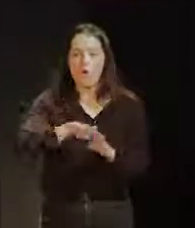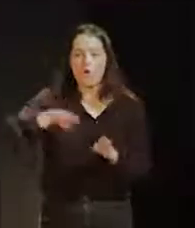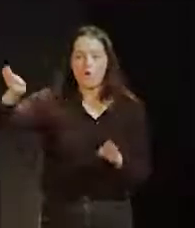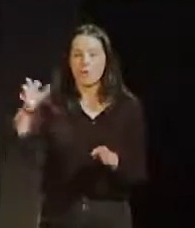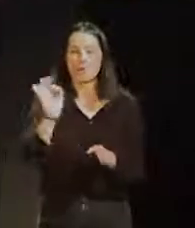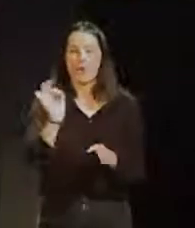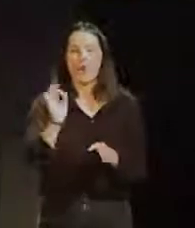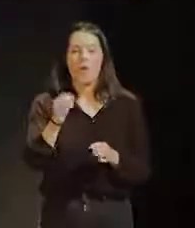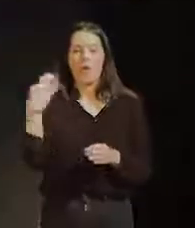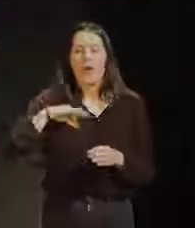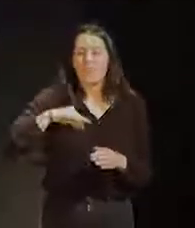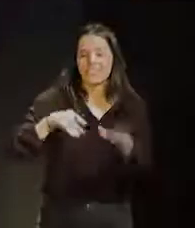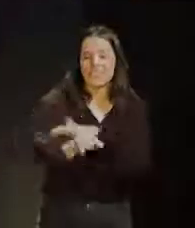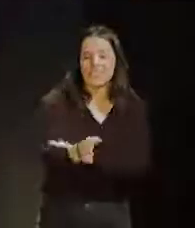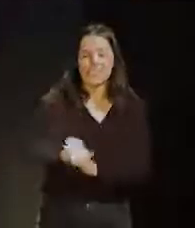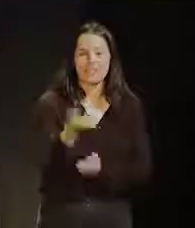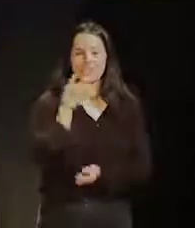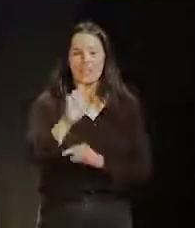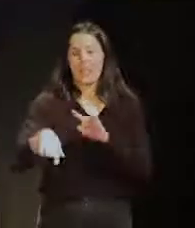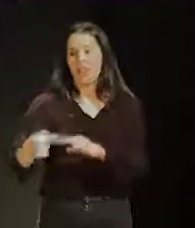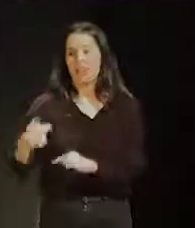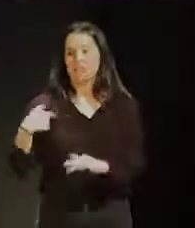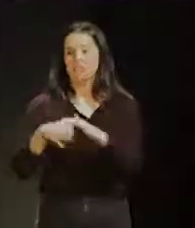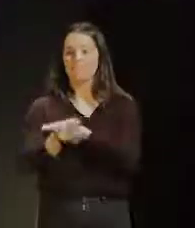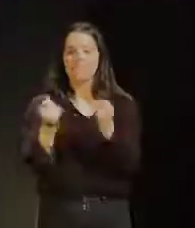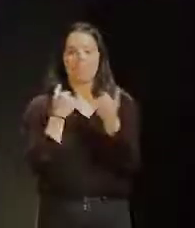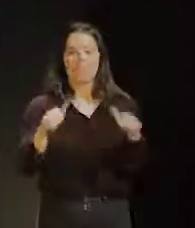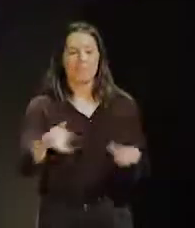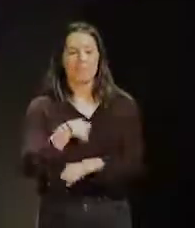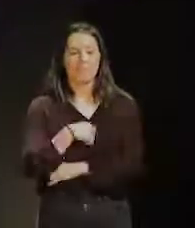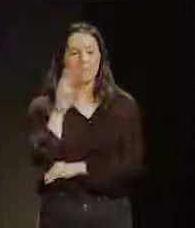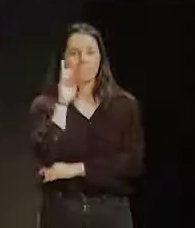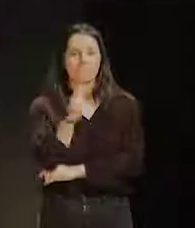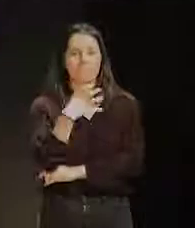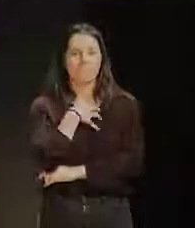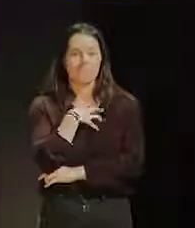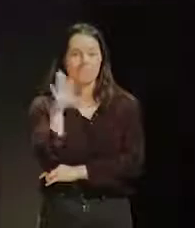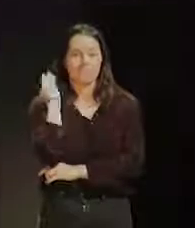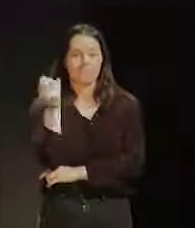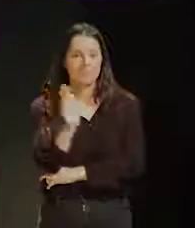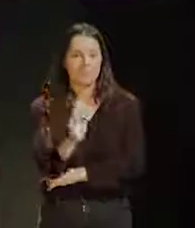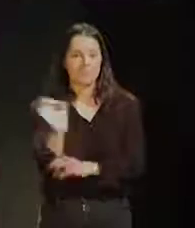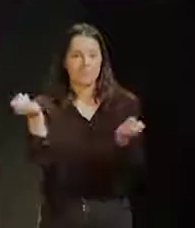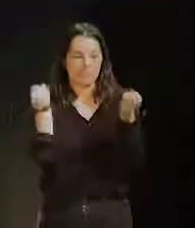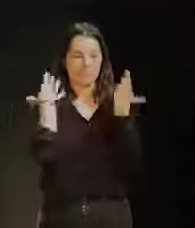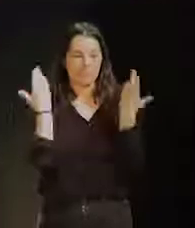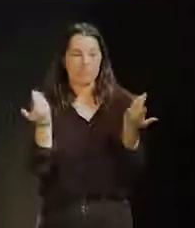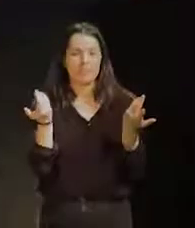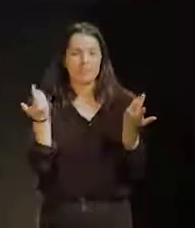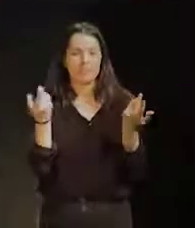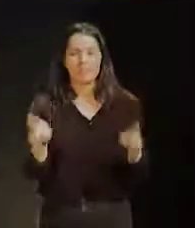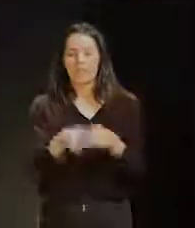baños accesibles, si después entras en un espectáculo y estás, en fin, estás exactamente igual de excluido por